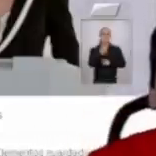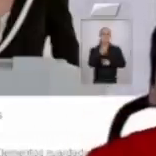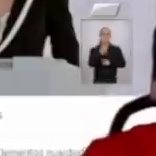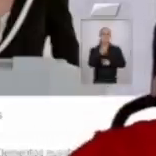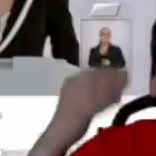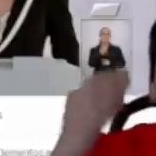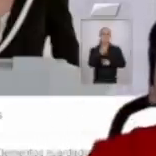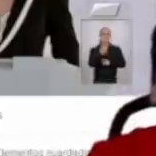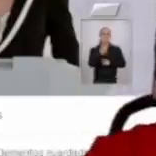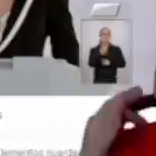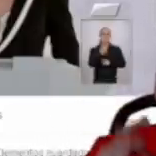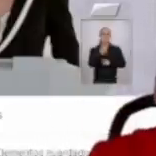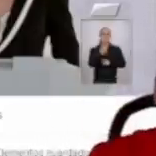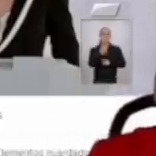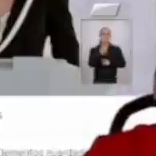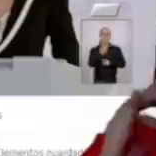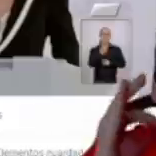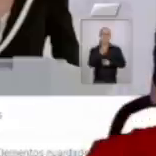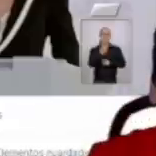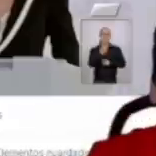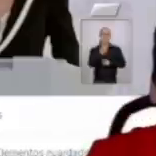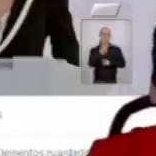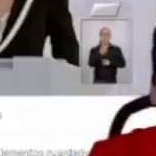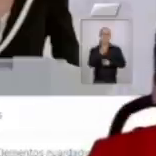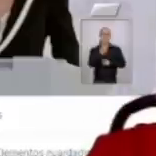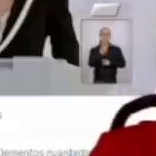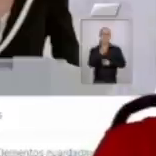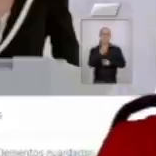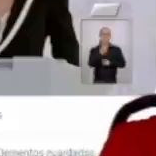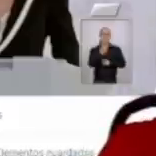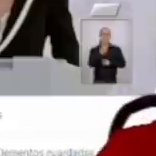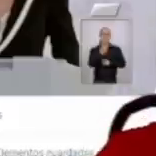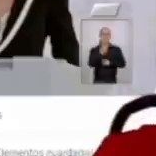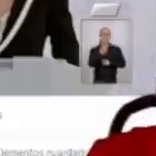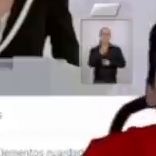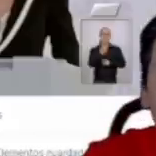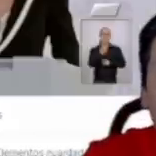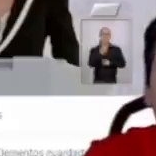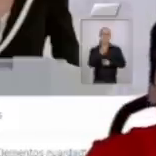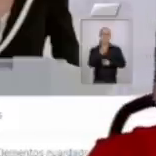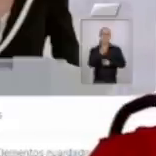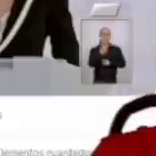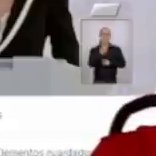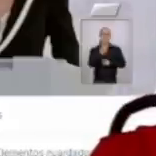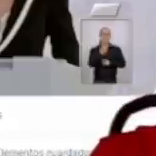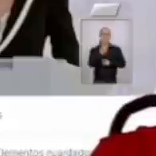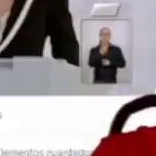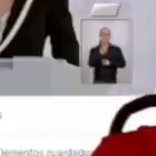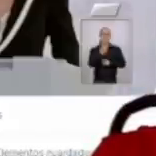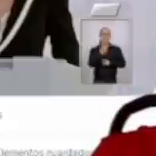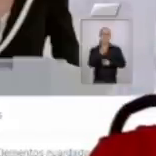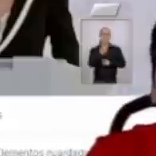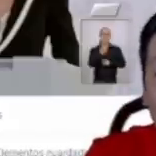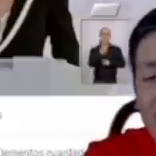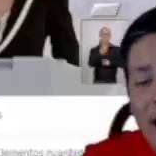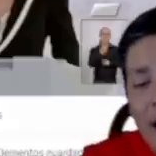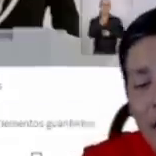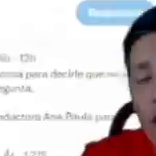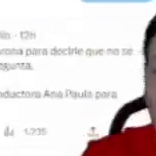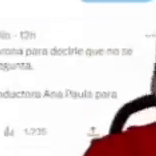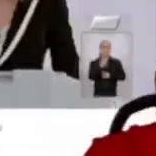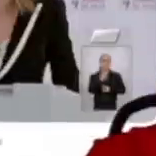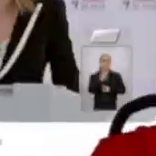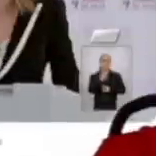Delfina Gómez. En varias ocasiones ha escrito columnas en contra de la candidata de Morena, y